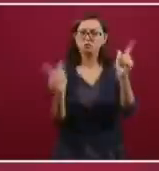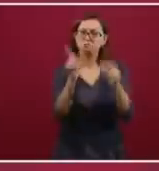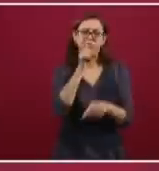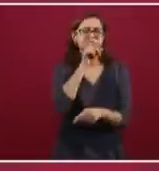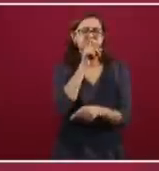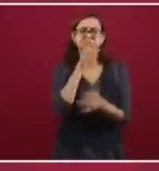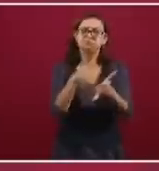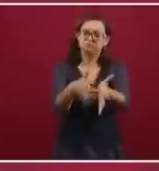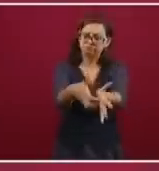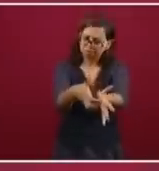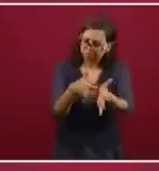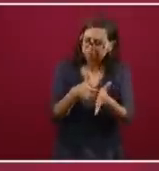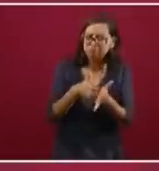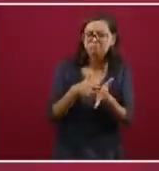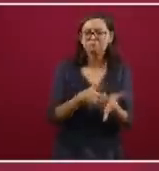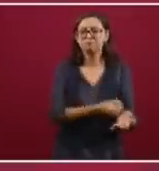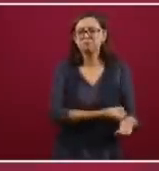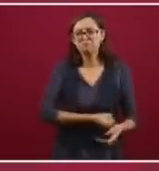ahorramos,